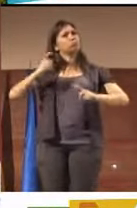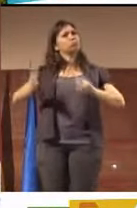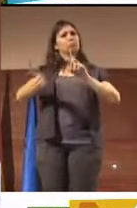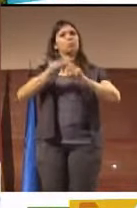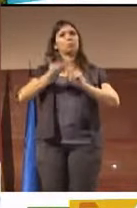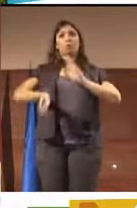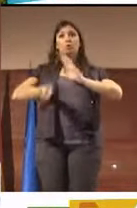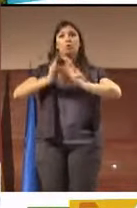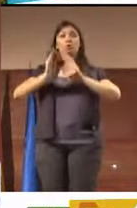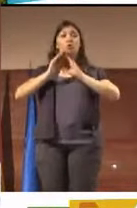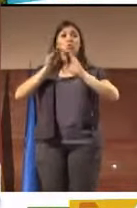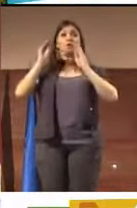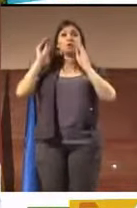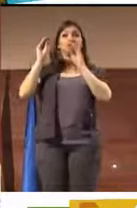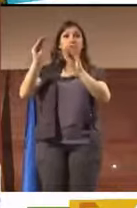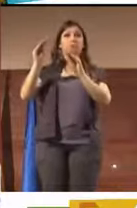mundo